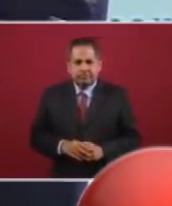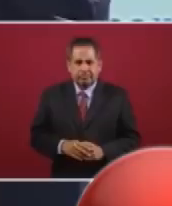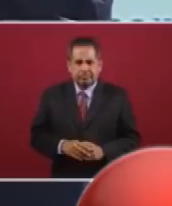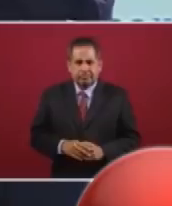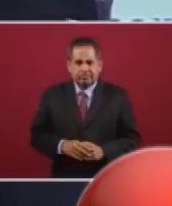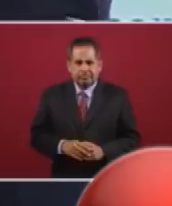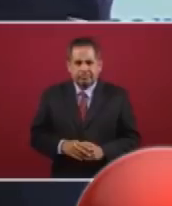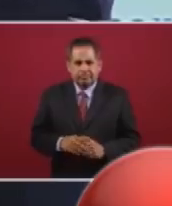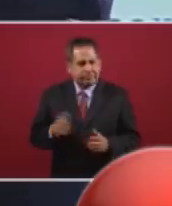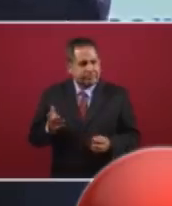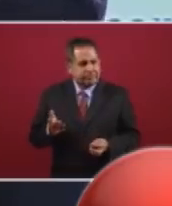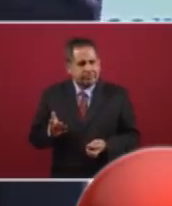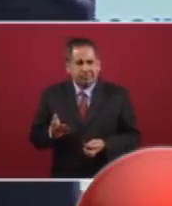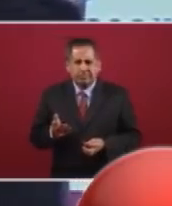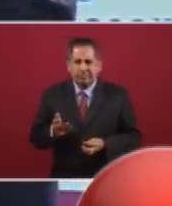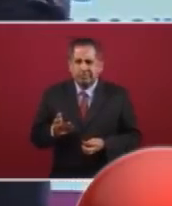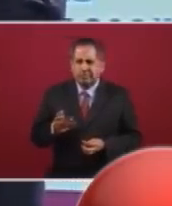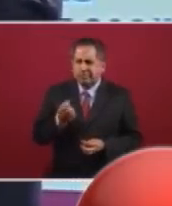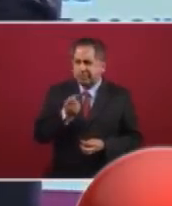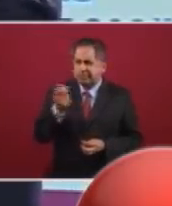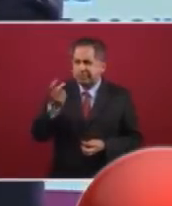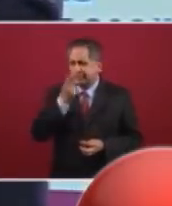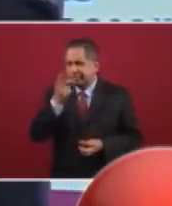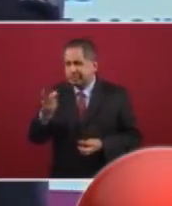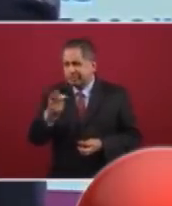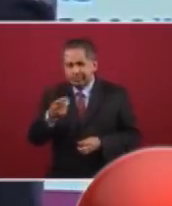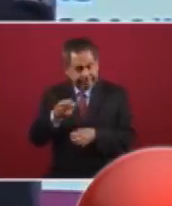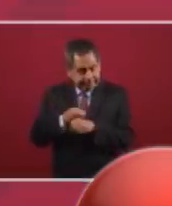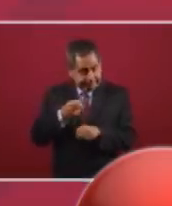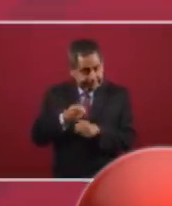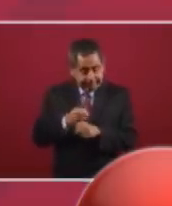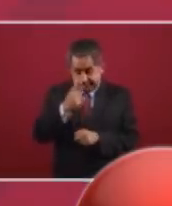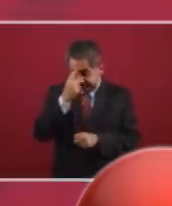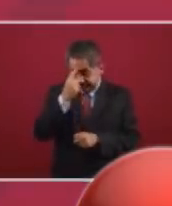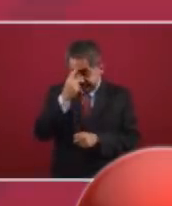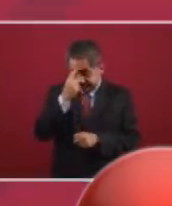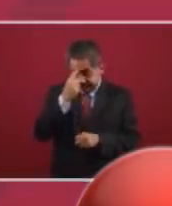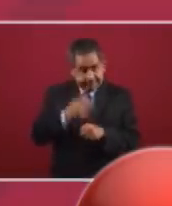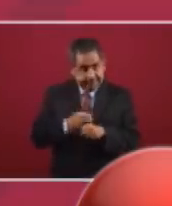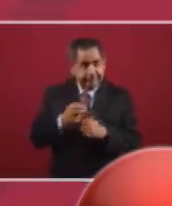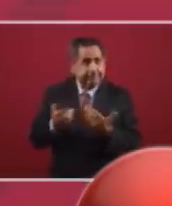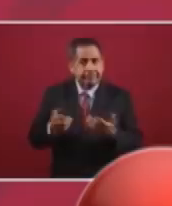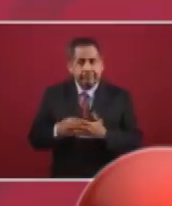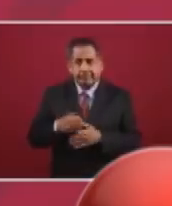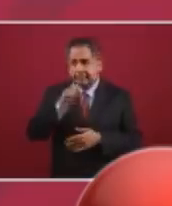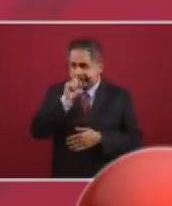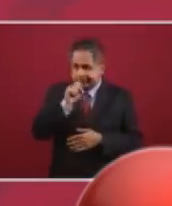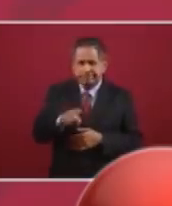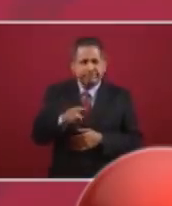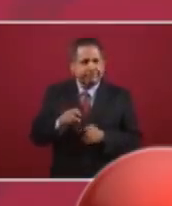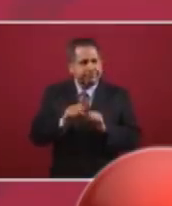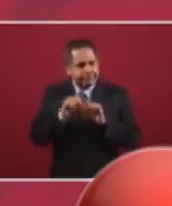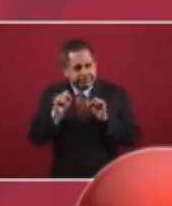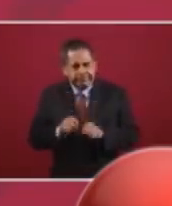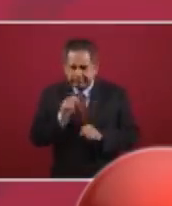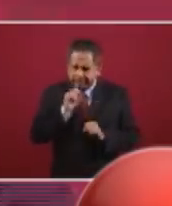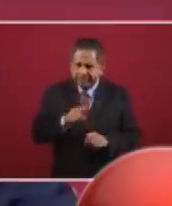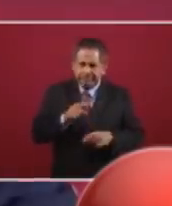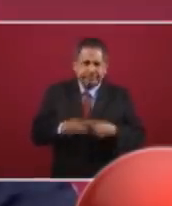hay quiénes se aferran al mismo sistema